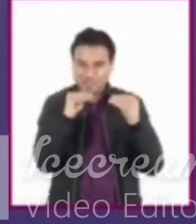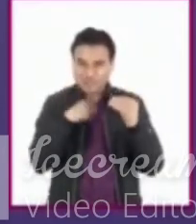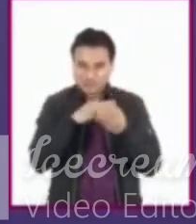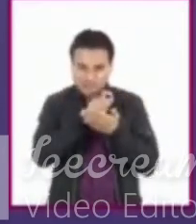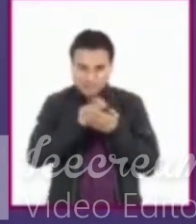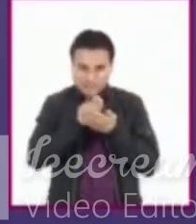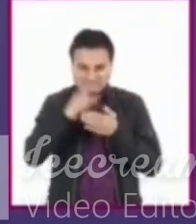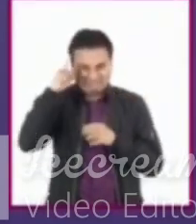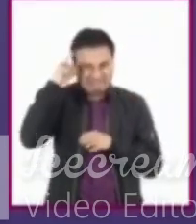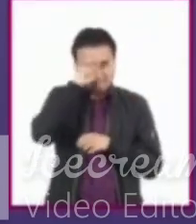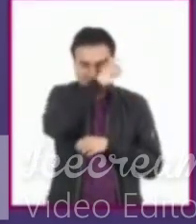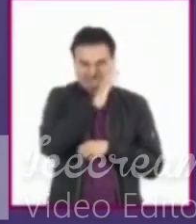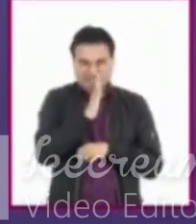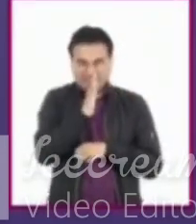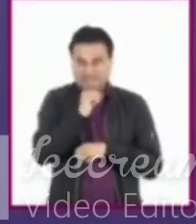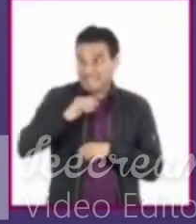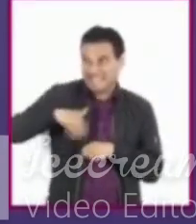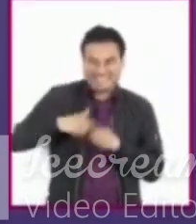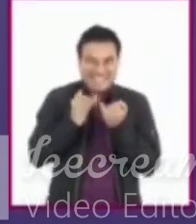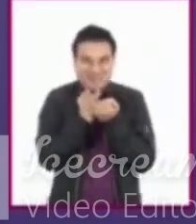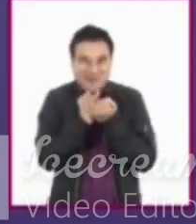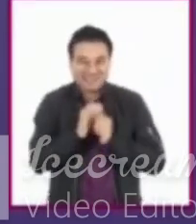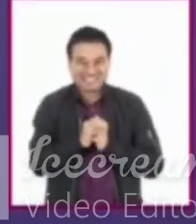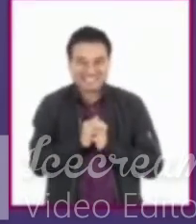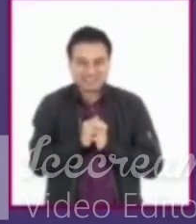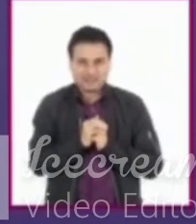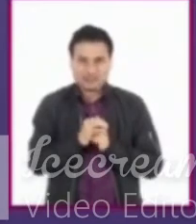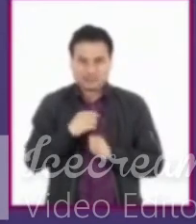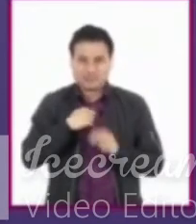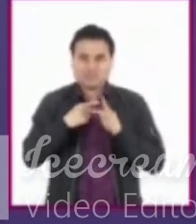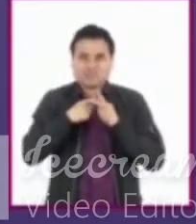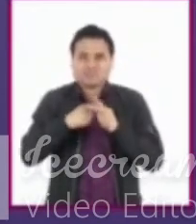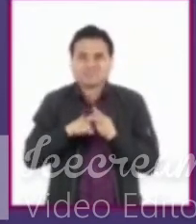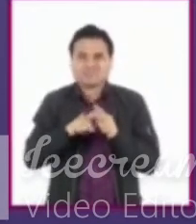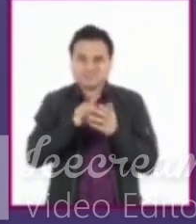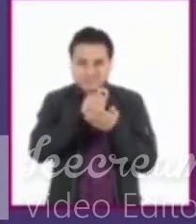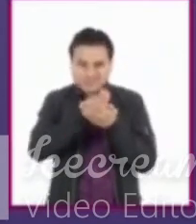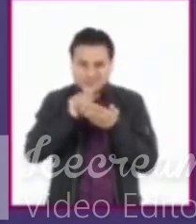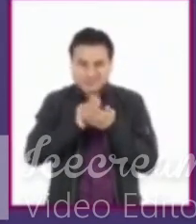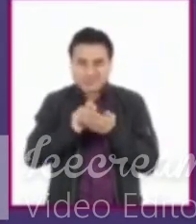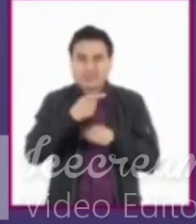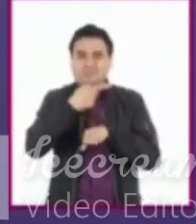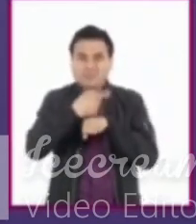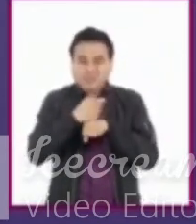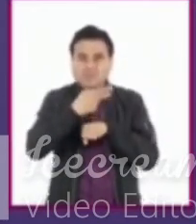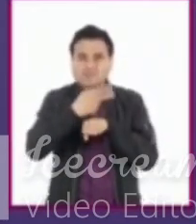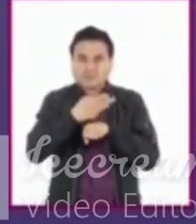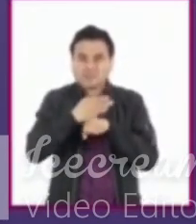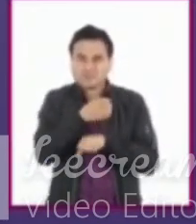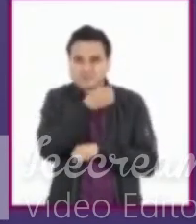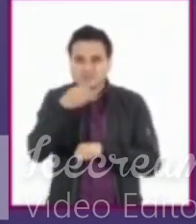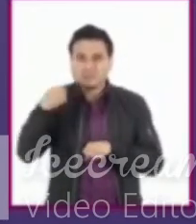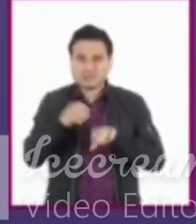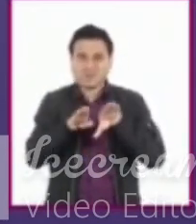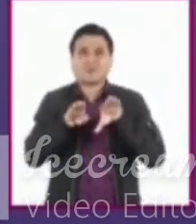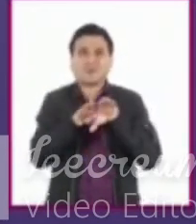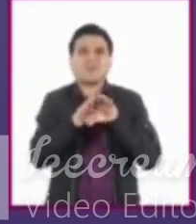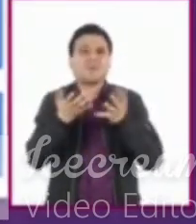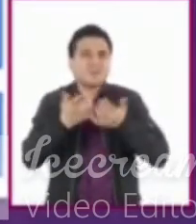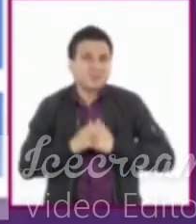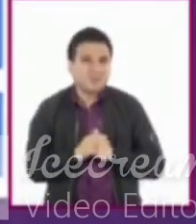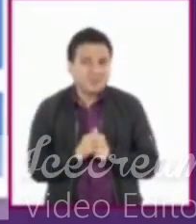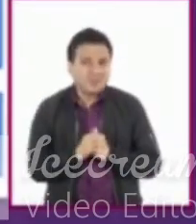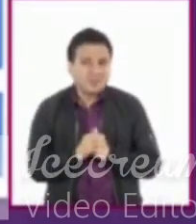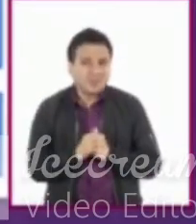preguntamos, ¿cuáles son los pasos iniciales que debemos seguir para escribir un ensayo? La